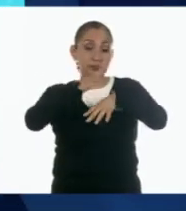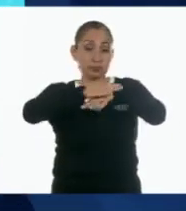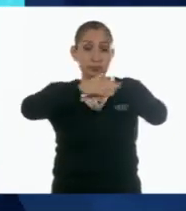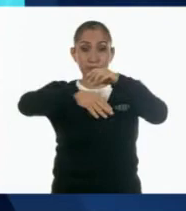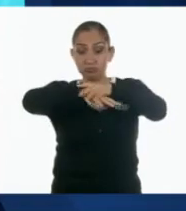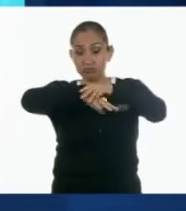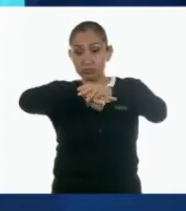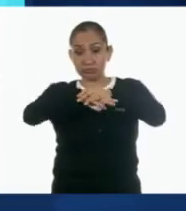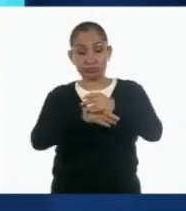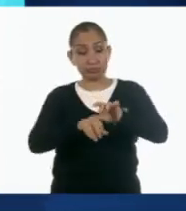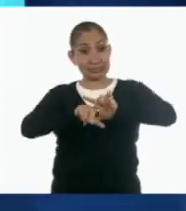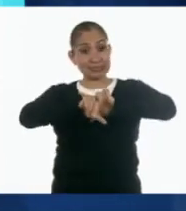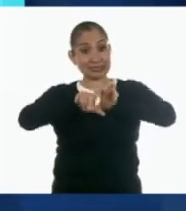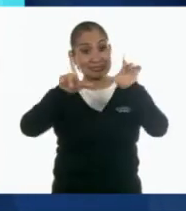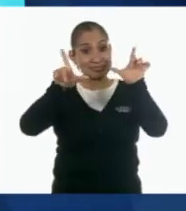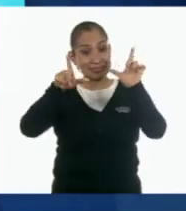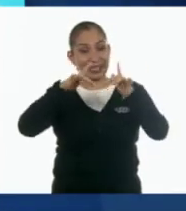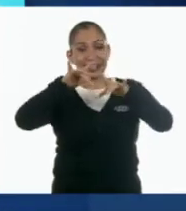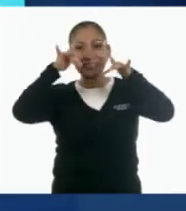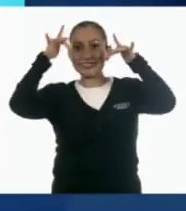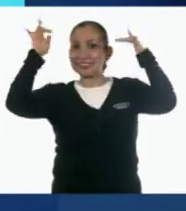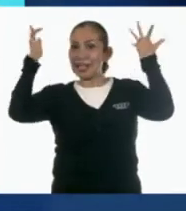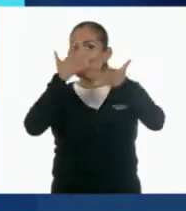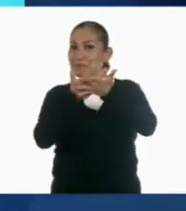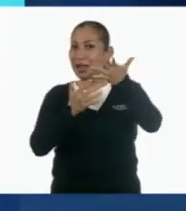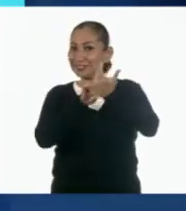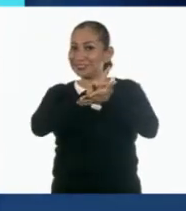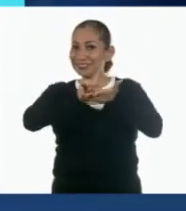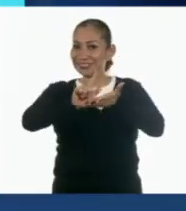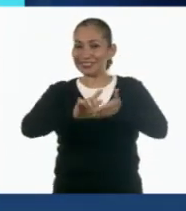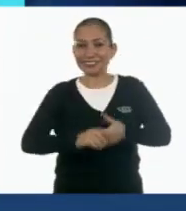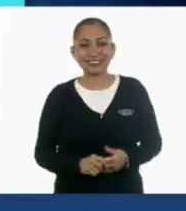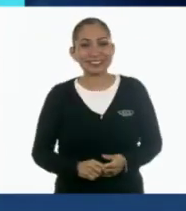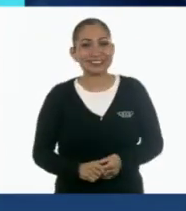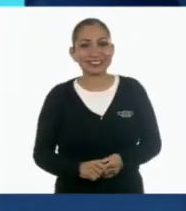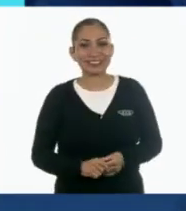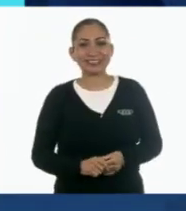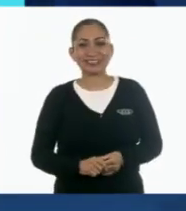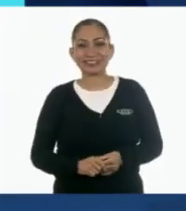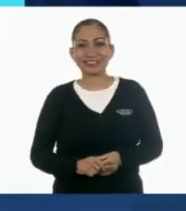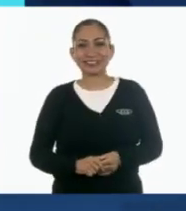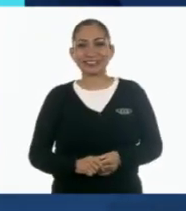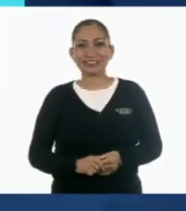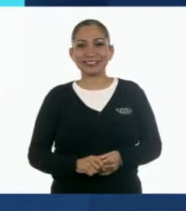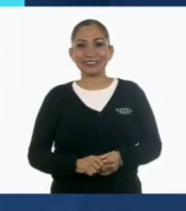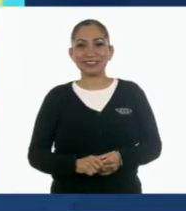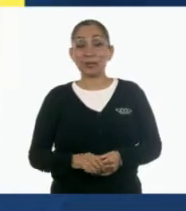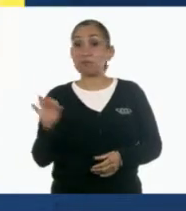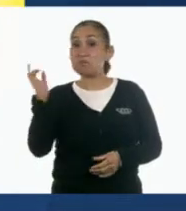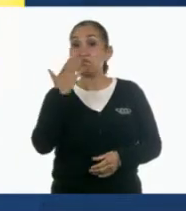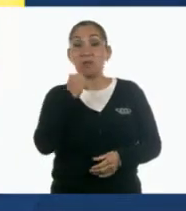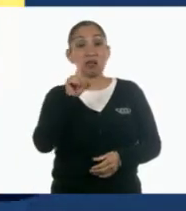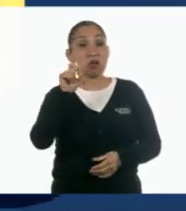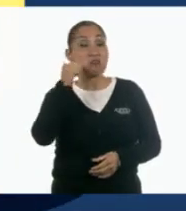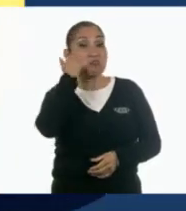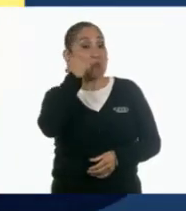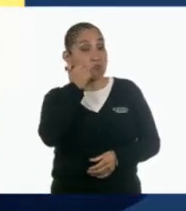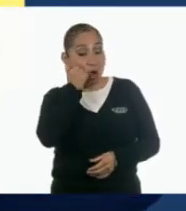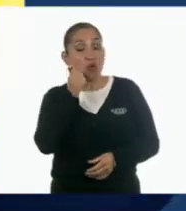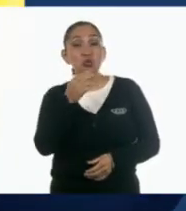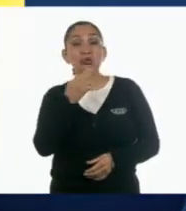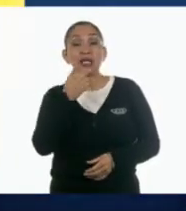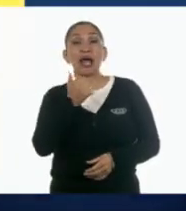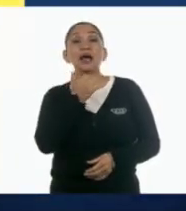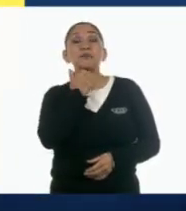Sécalas con una toalla y ¡listo! ¡Tus manos están limpias! Si no tienes agua y jabón,